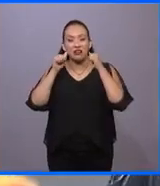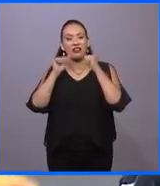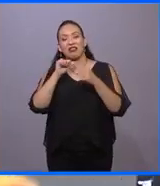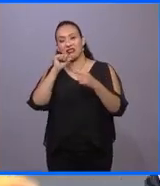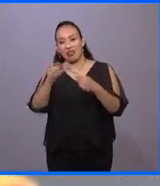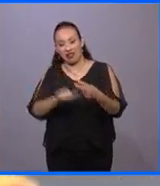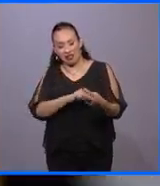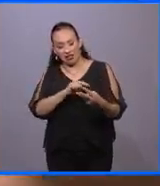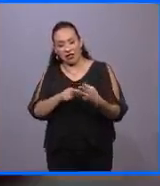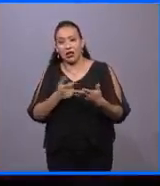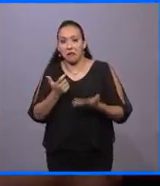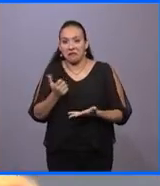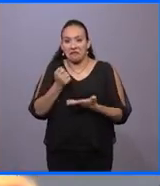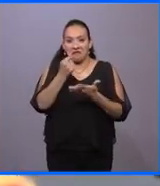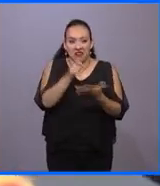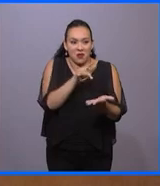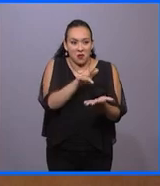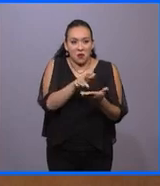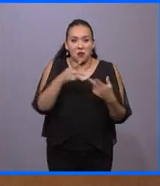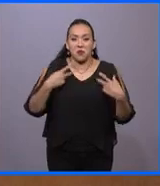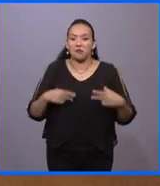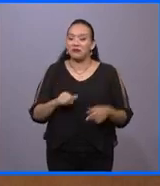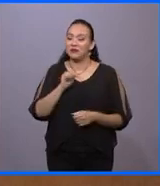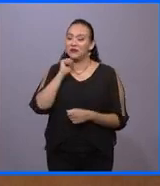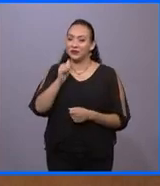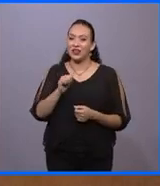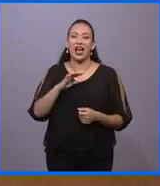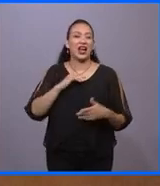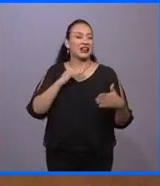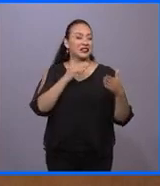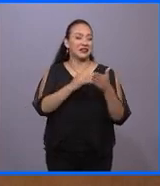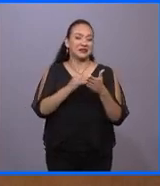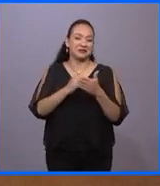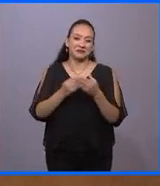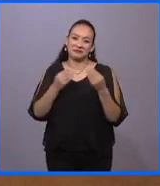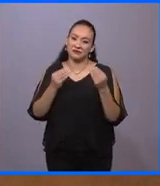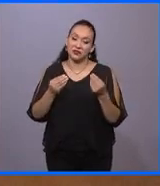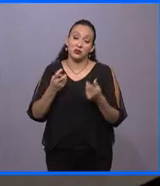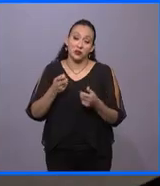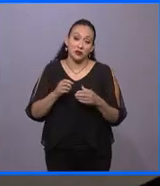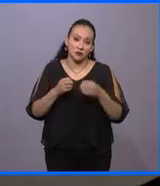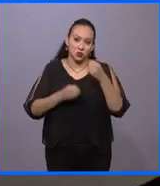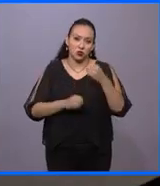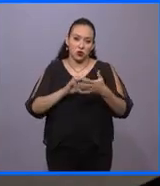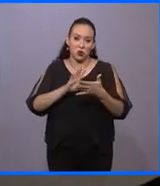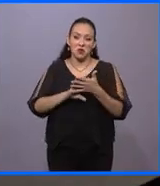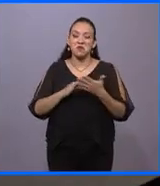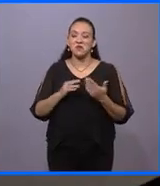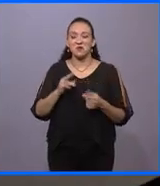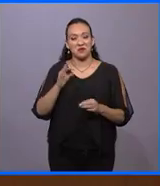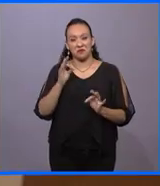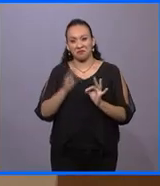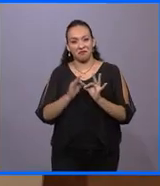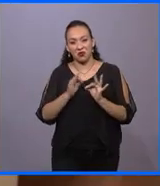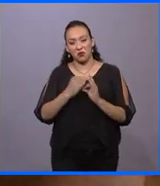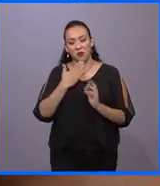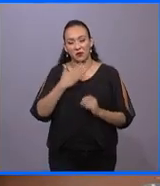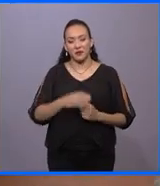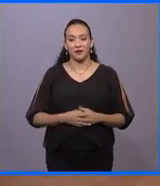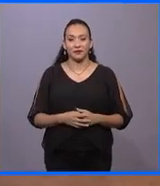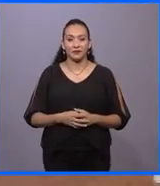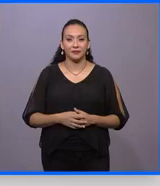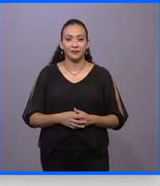problemas presupuestales y organizacionales como otros de los obstáculos que impiden que el sistema penal acusatorio cumpla con sus